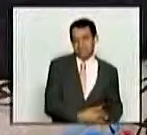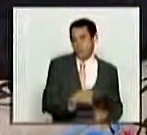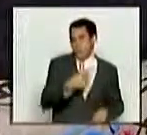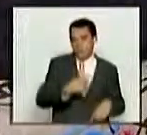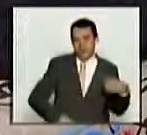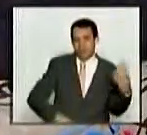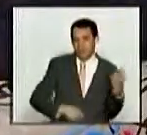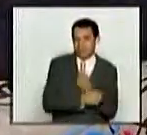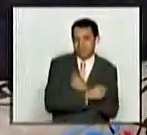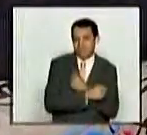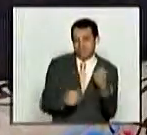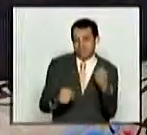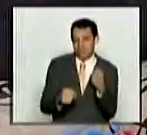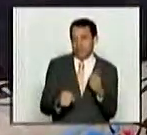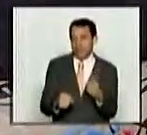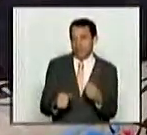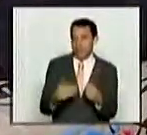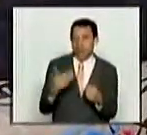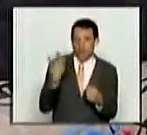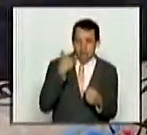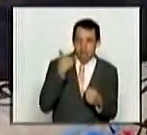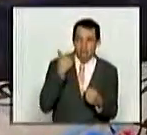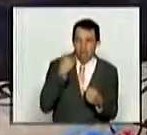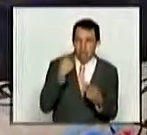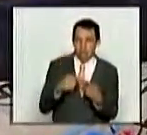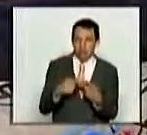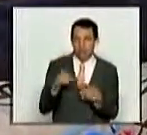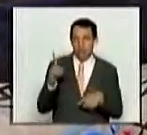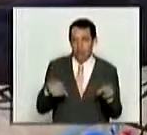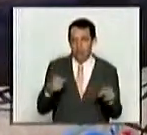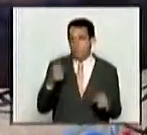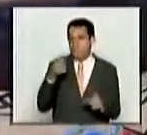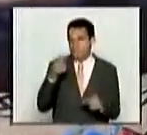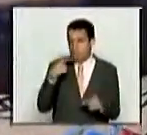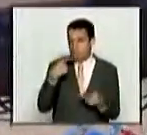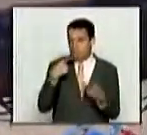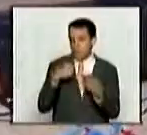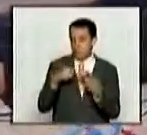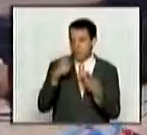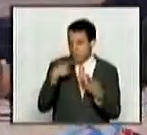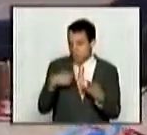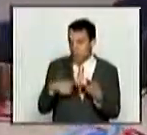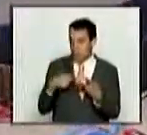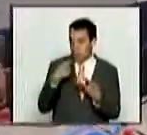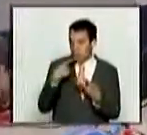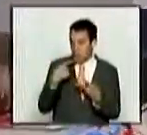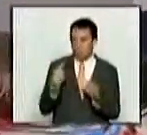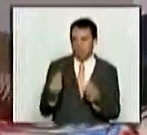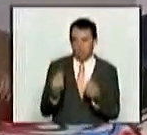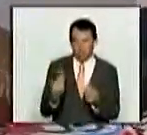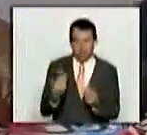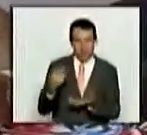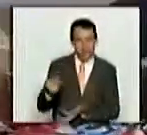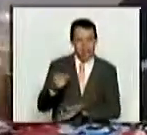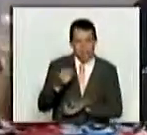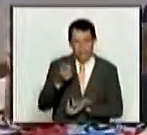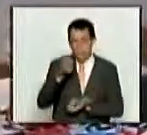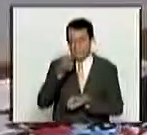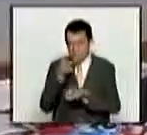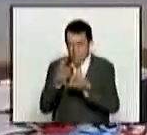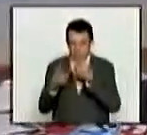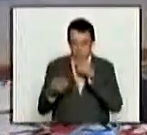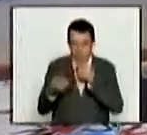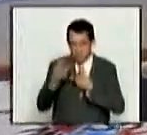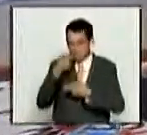si estamos cansados de ver tantos pacientes con acetaminofén, con diclofenaco, con ibuprofeno, con todos estos medicamentos